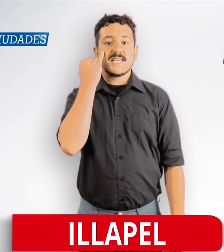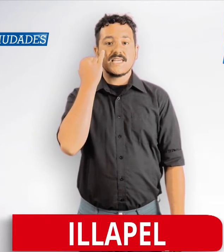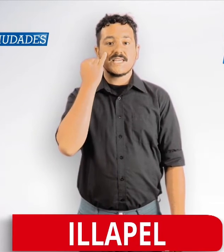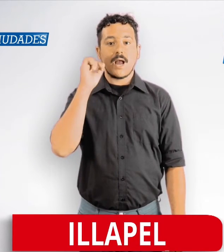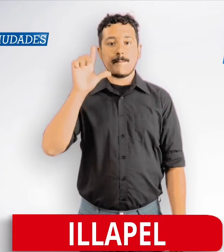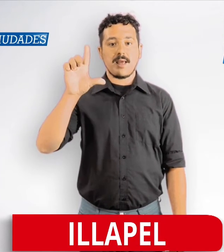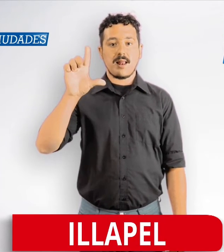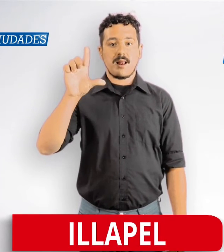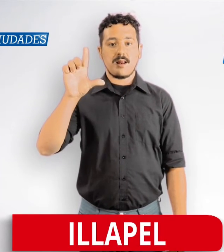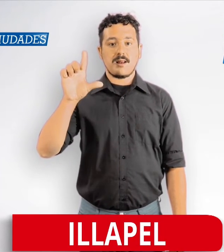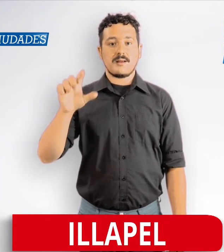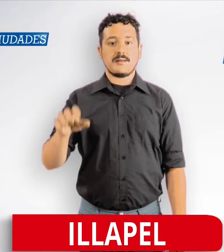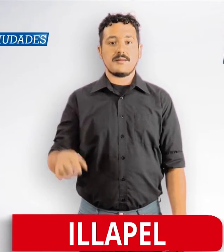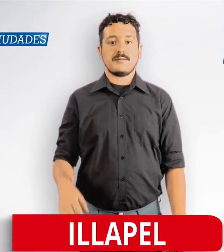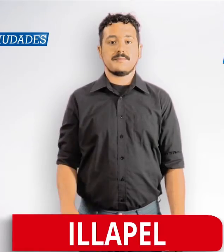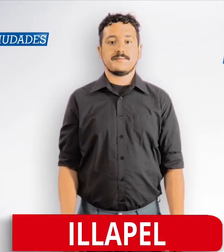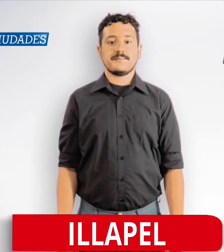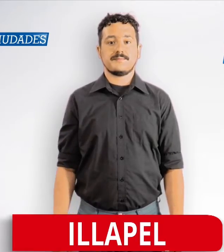Illapel